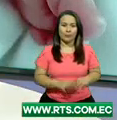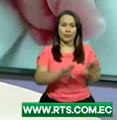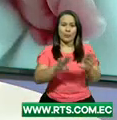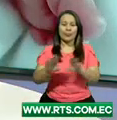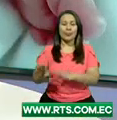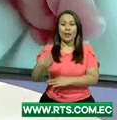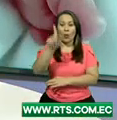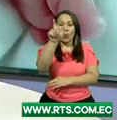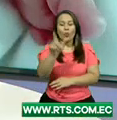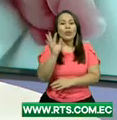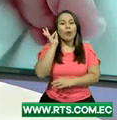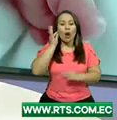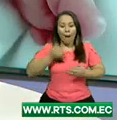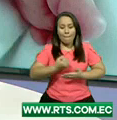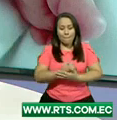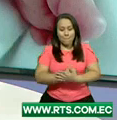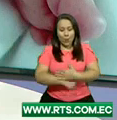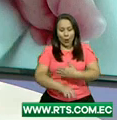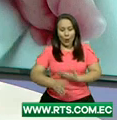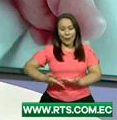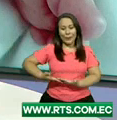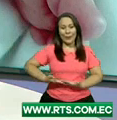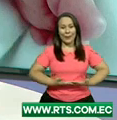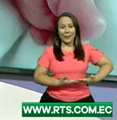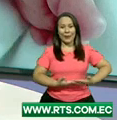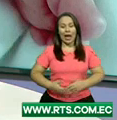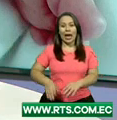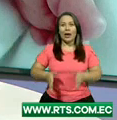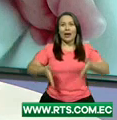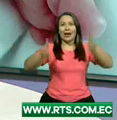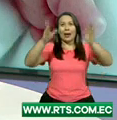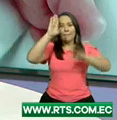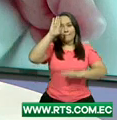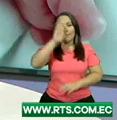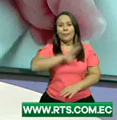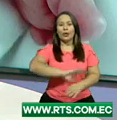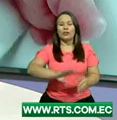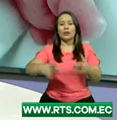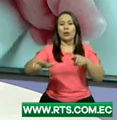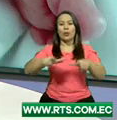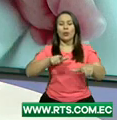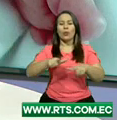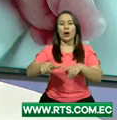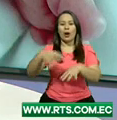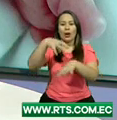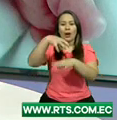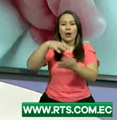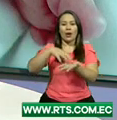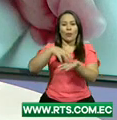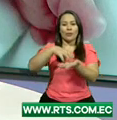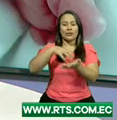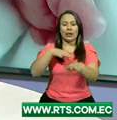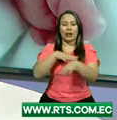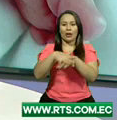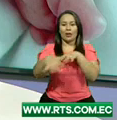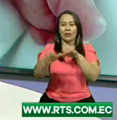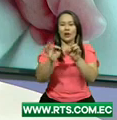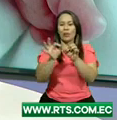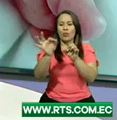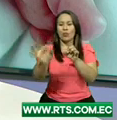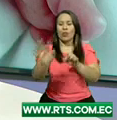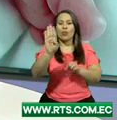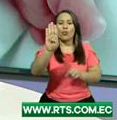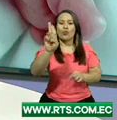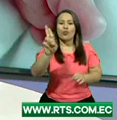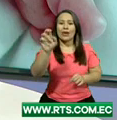una mujer alumbró a su bebé en una unidad de policía comunitaria en el cantón buena fe en la provincia de los ríos luego que